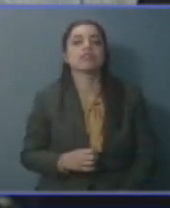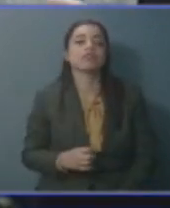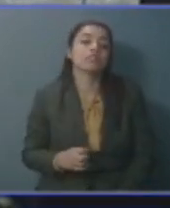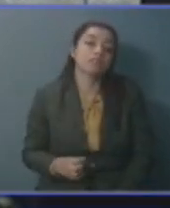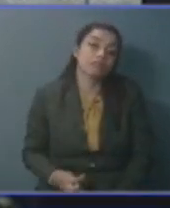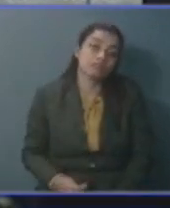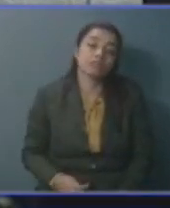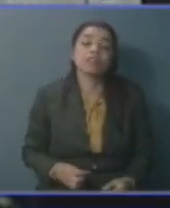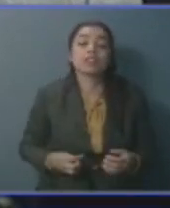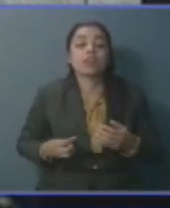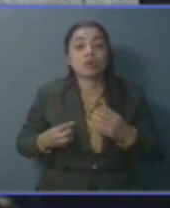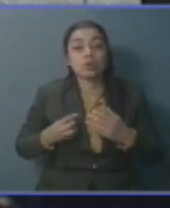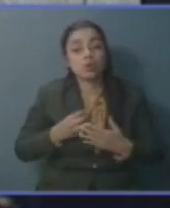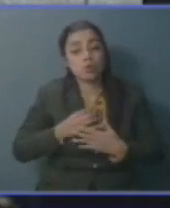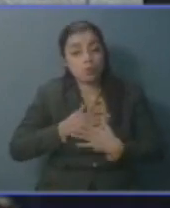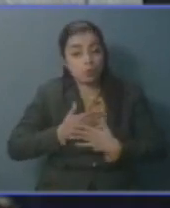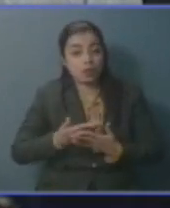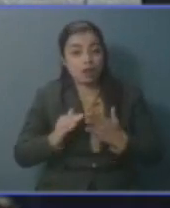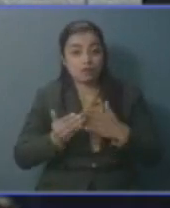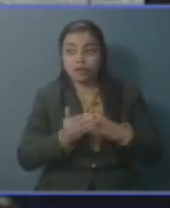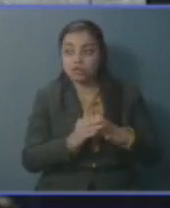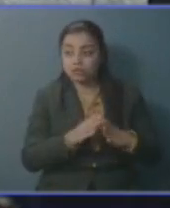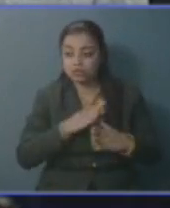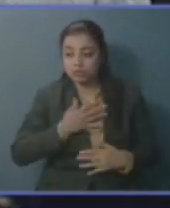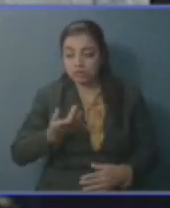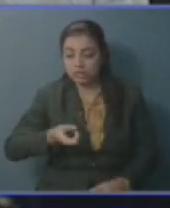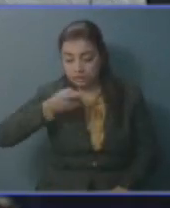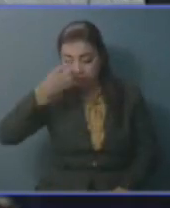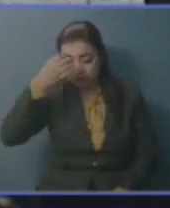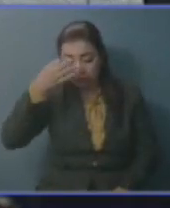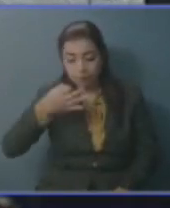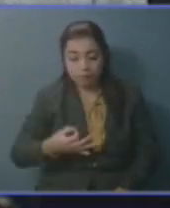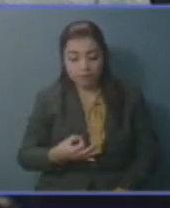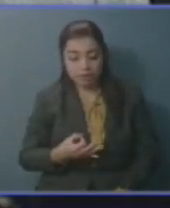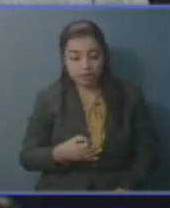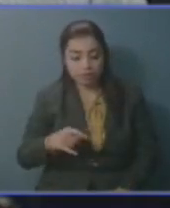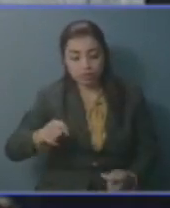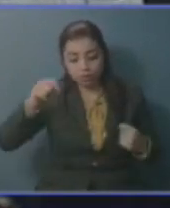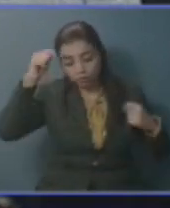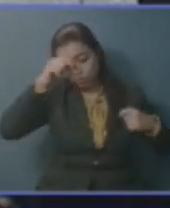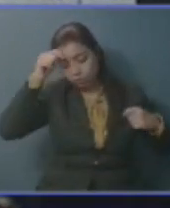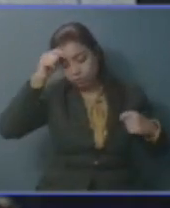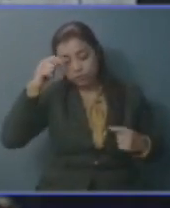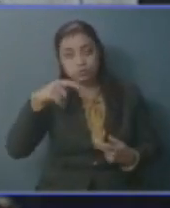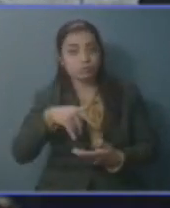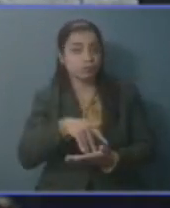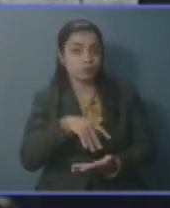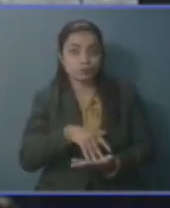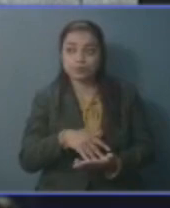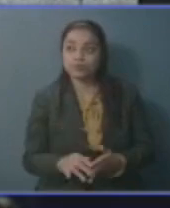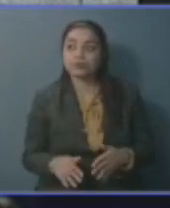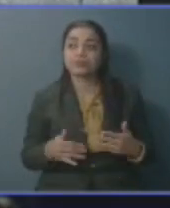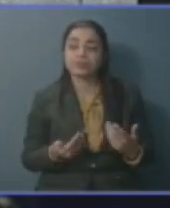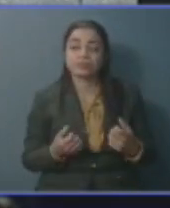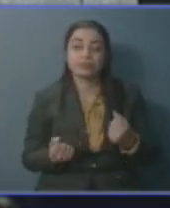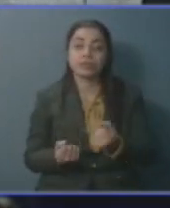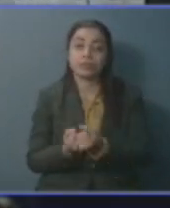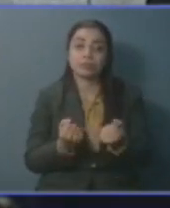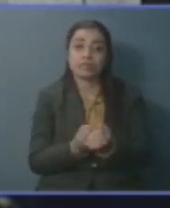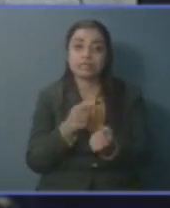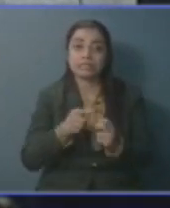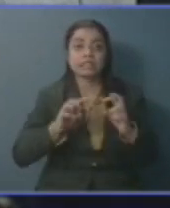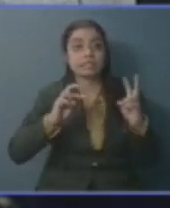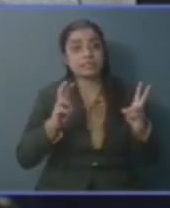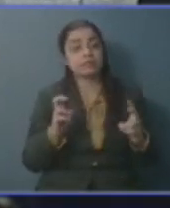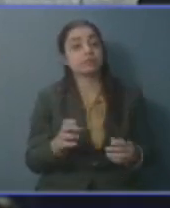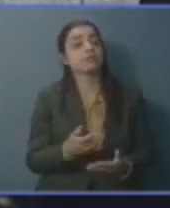colaboración y contribución ciudadana, la disciplina sanitaria, la conciencia ciudadana para apoyar en este esfuerzo. Pero